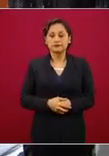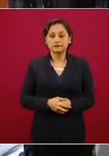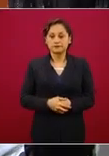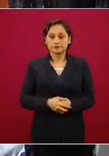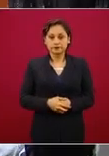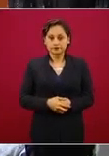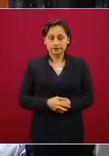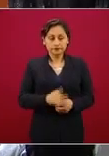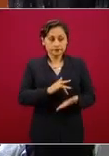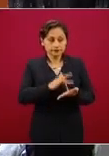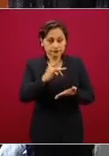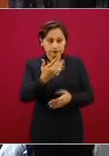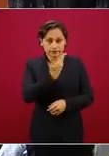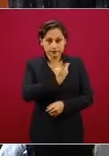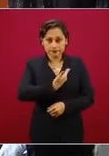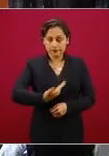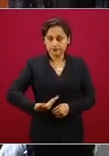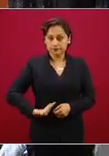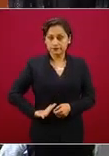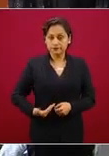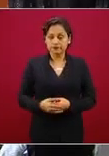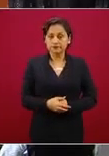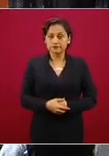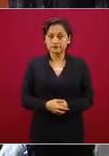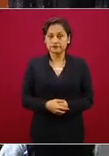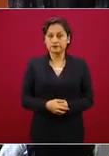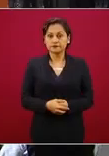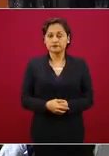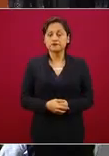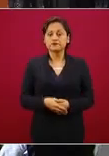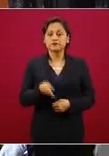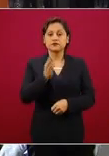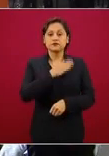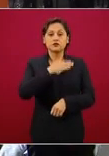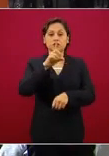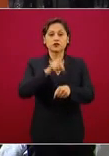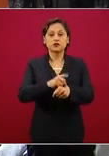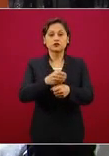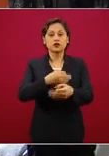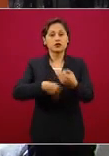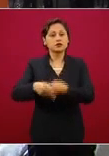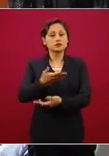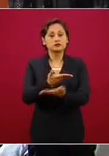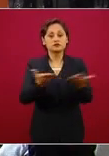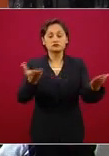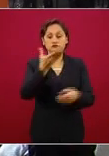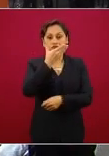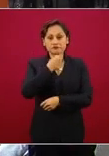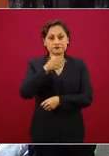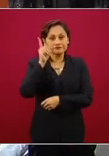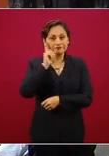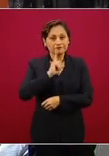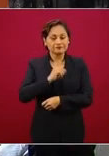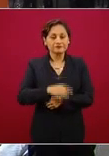Muchas gracias, señor presidente. Muy buenos días a todas y todos